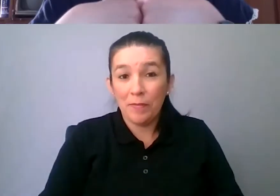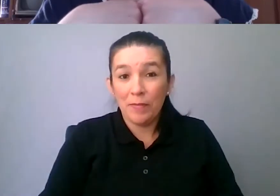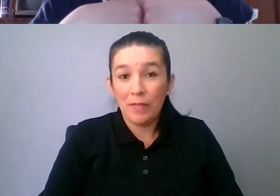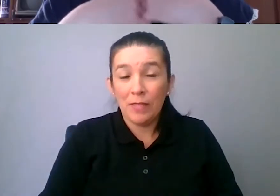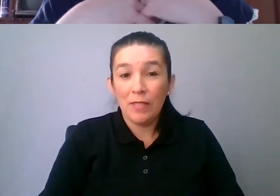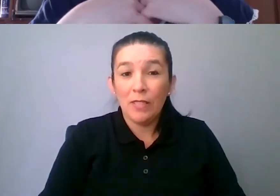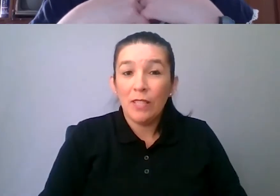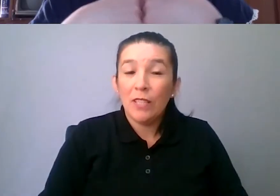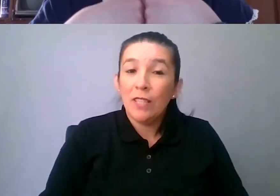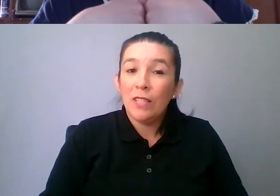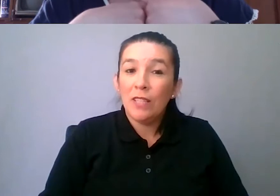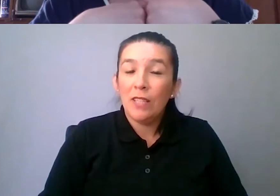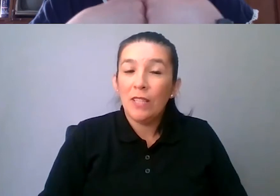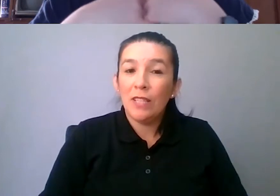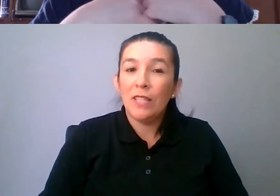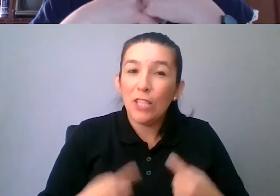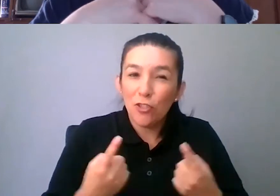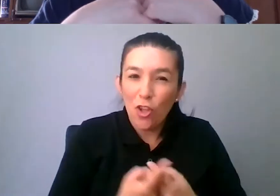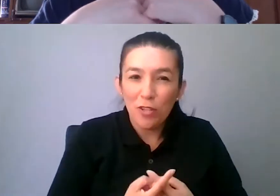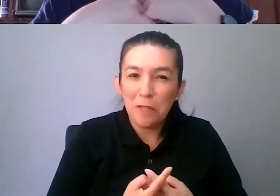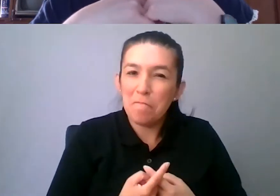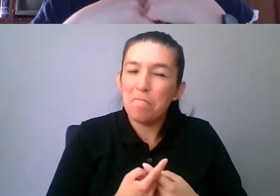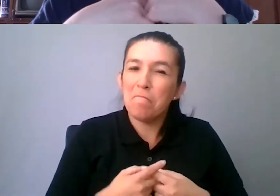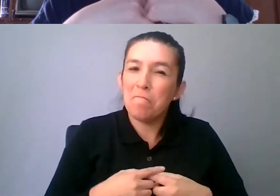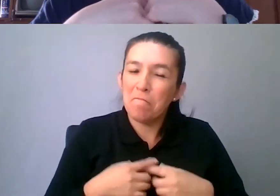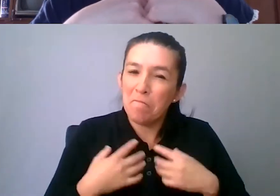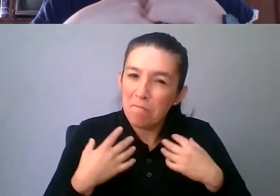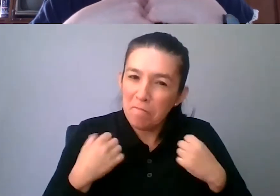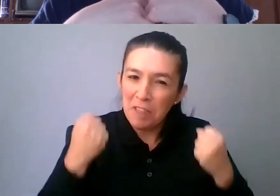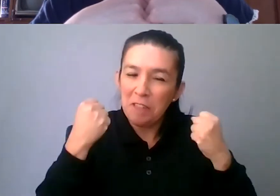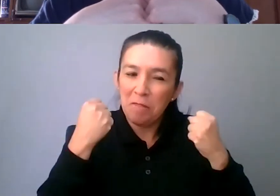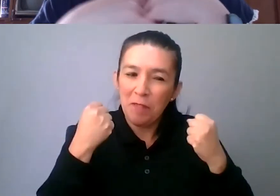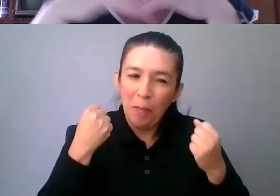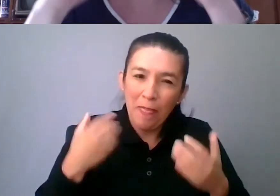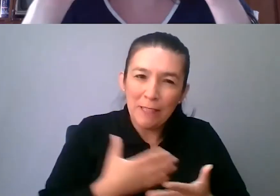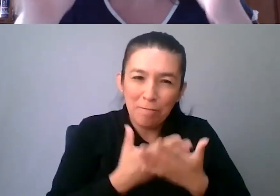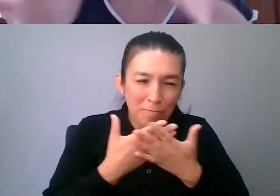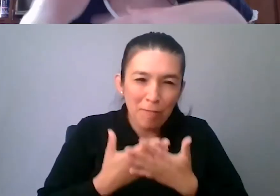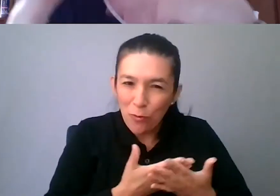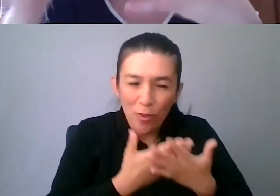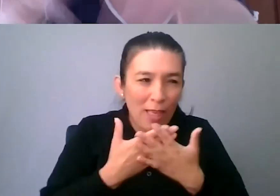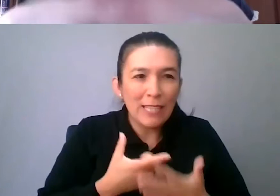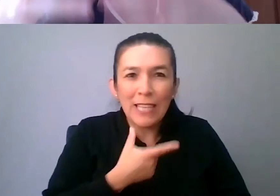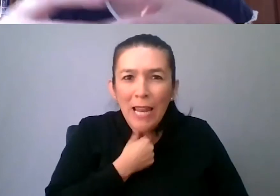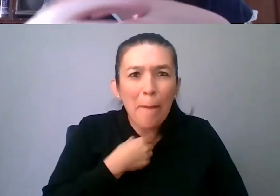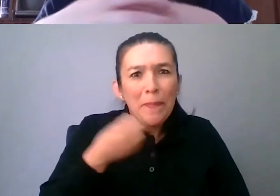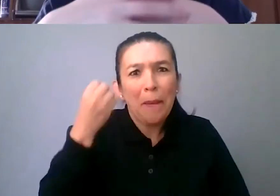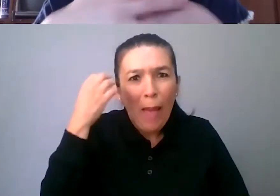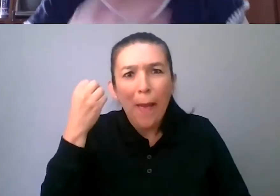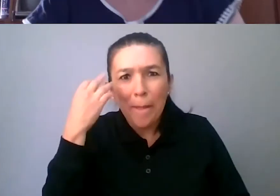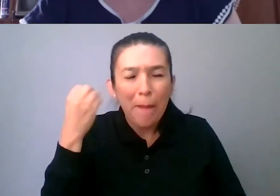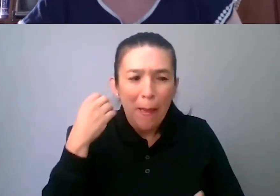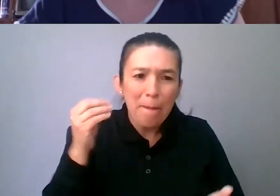dice Marcela, a aventurarse con esto de que uno se empieza a entusiasmar y quiere conocer más y tratar de hacer más